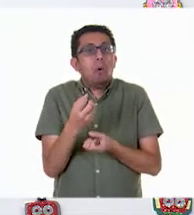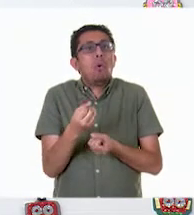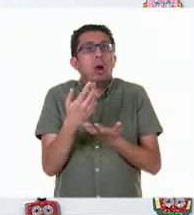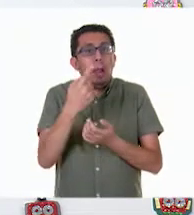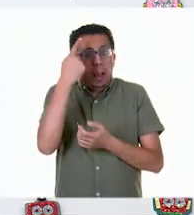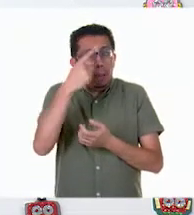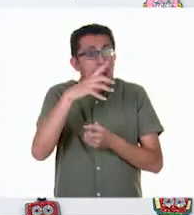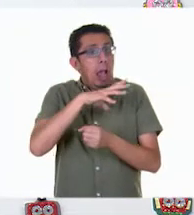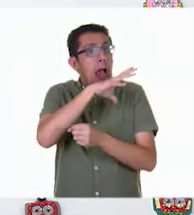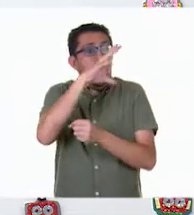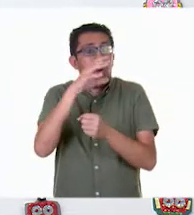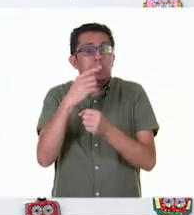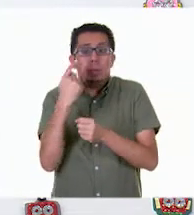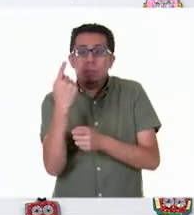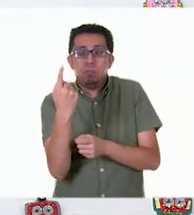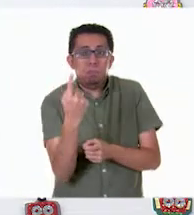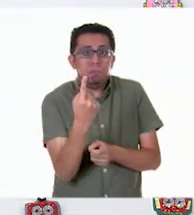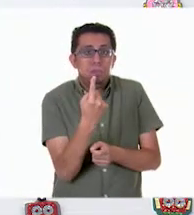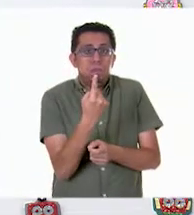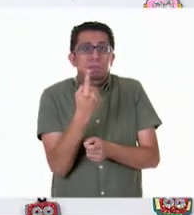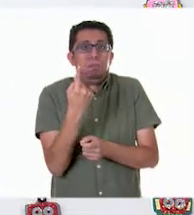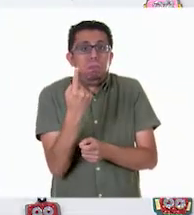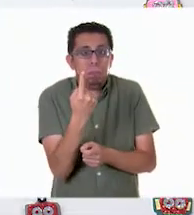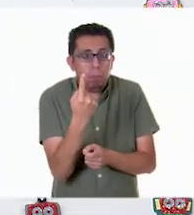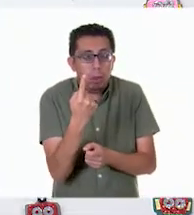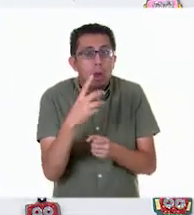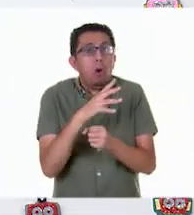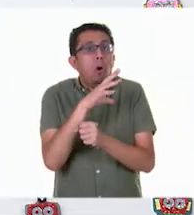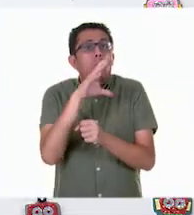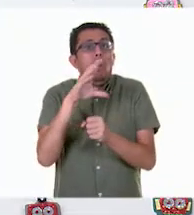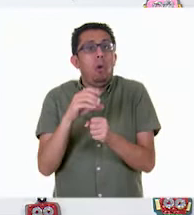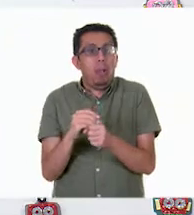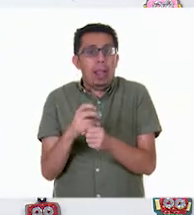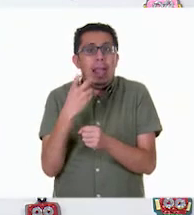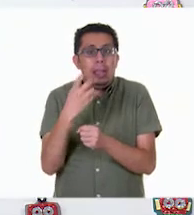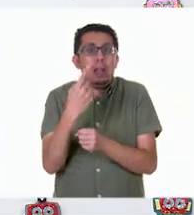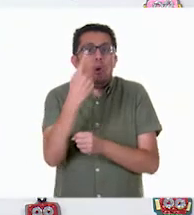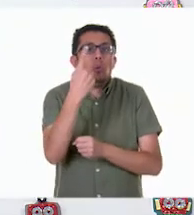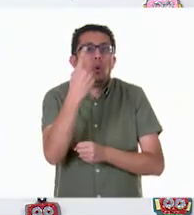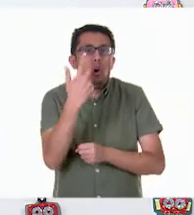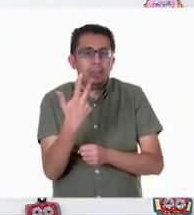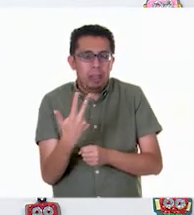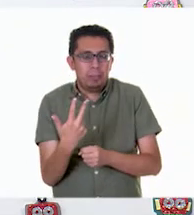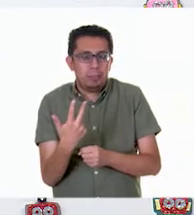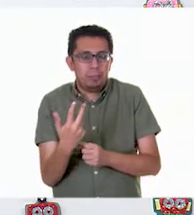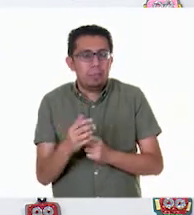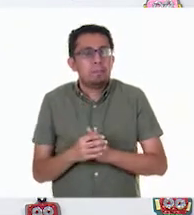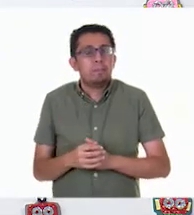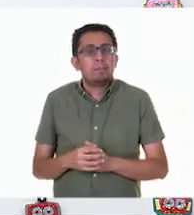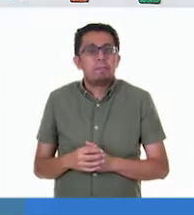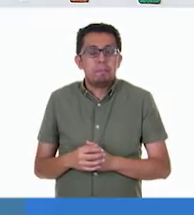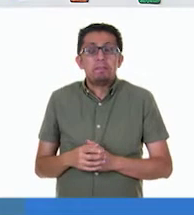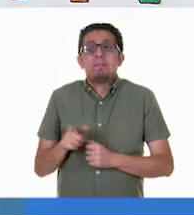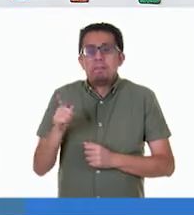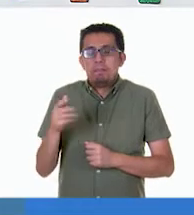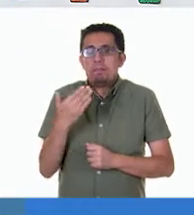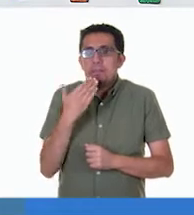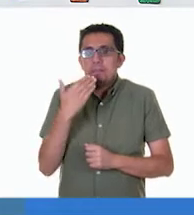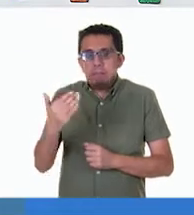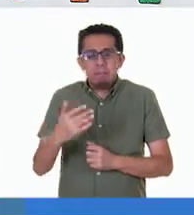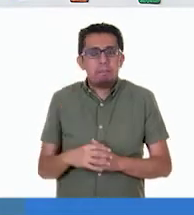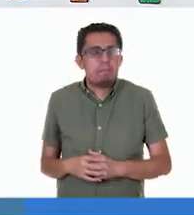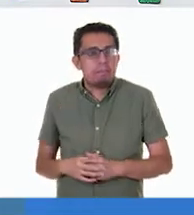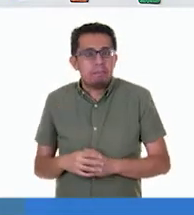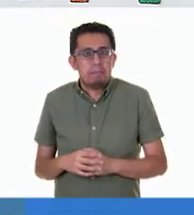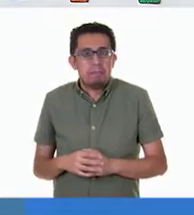la vuelta. En este caso, la medida del salto sería 1/8 de la vuelta, ¿no? Tienes razón. Por lo